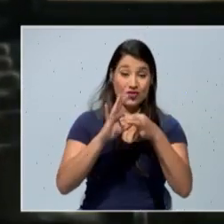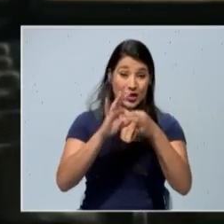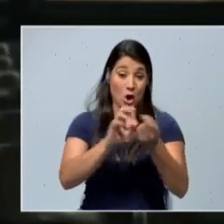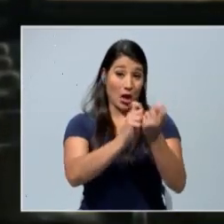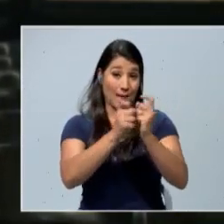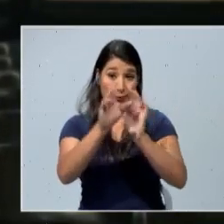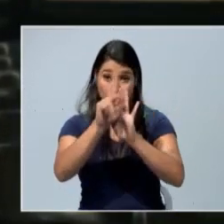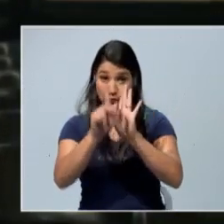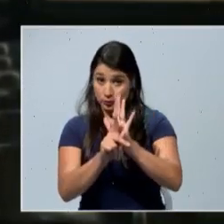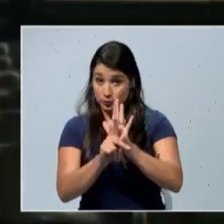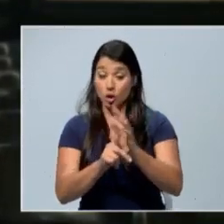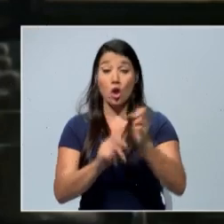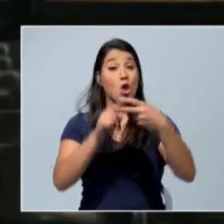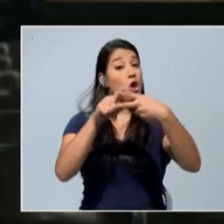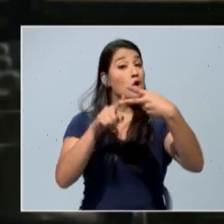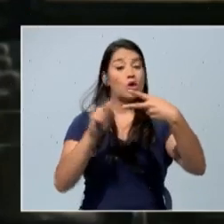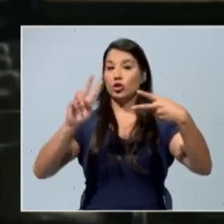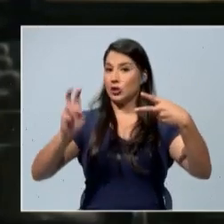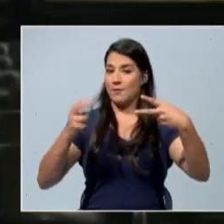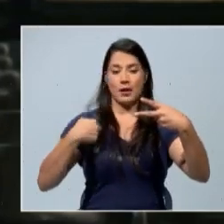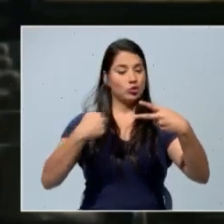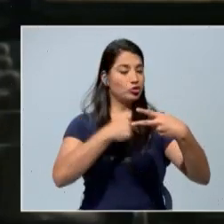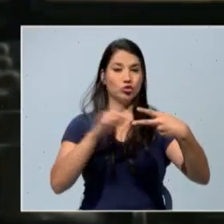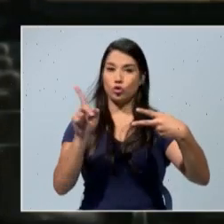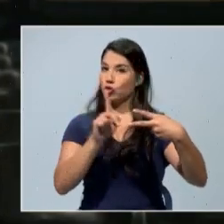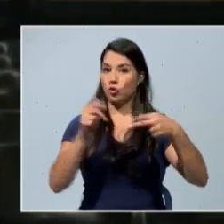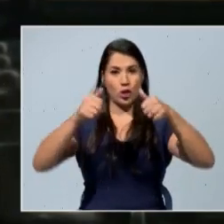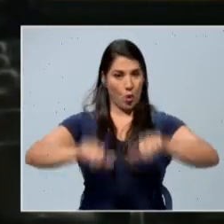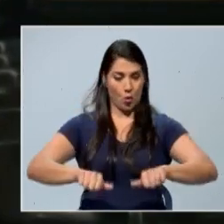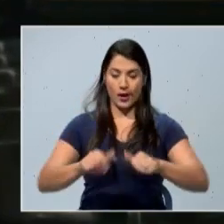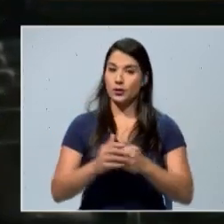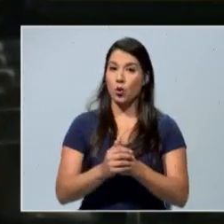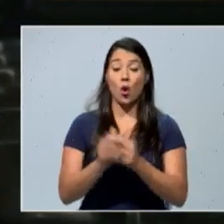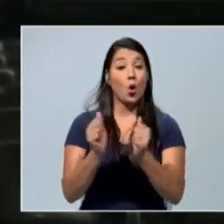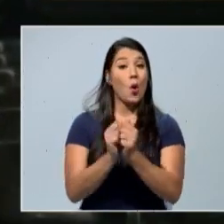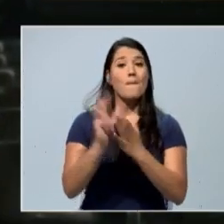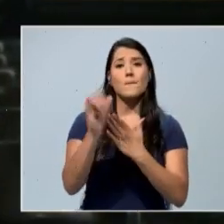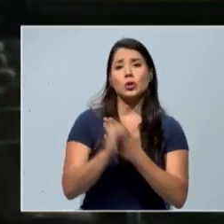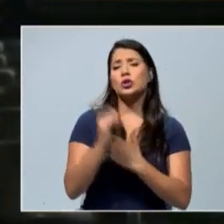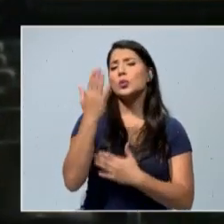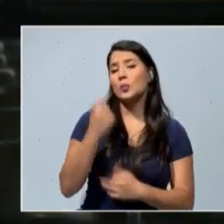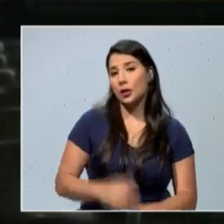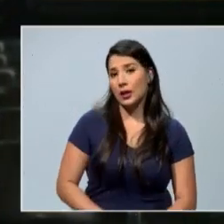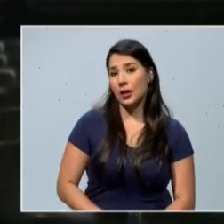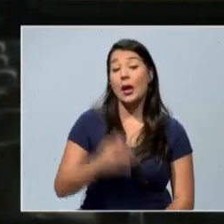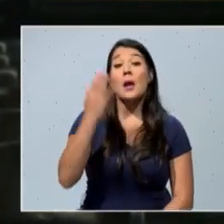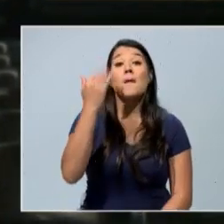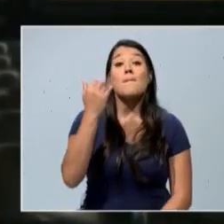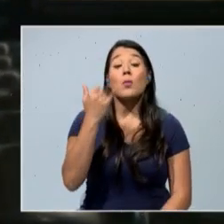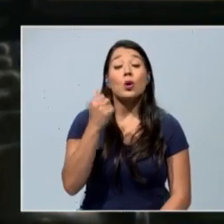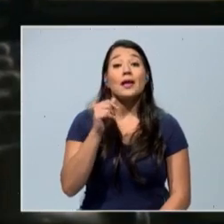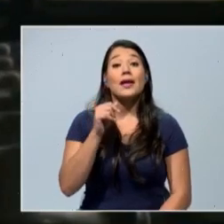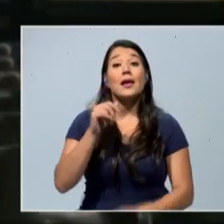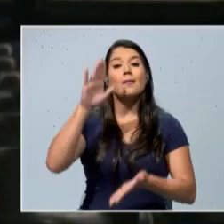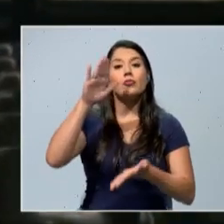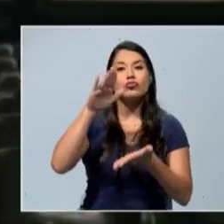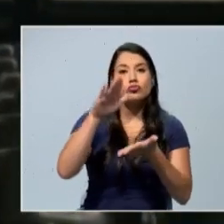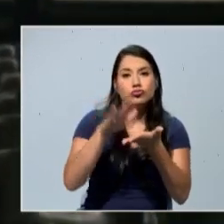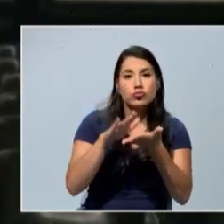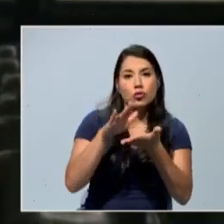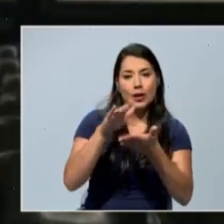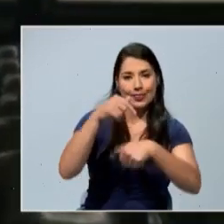no estamos de acuerdo, ¿verdad? En principio no estamos de acuerdo con este proyecto. ¿Por qué? Porque está reduciendo de